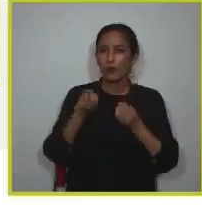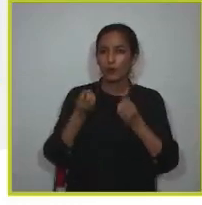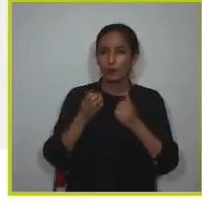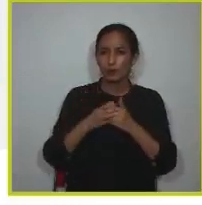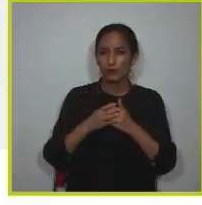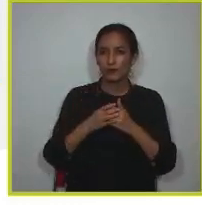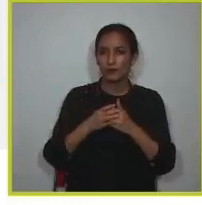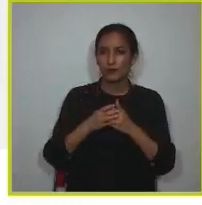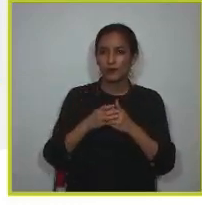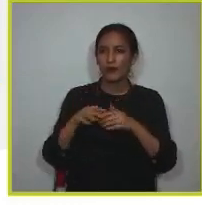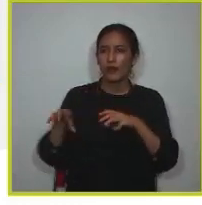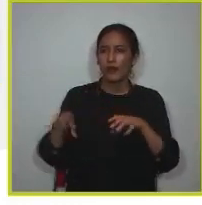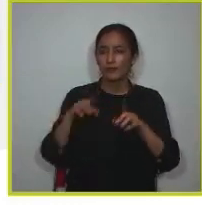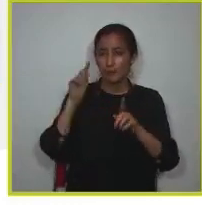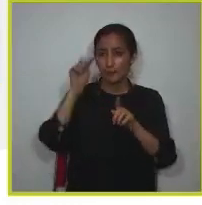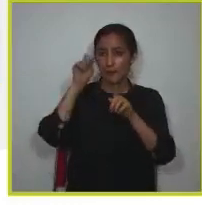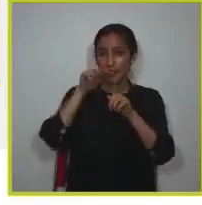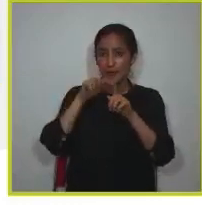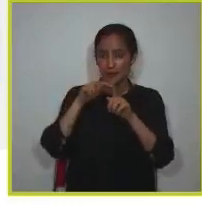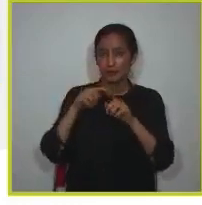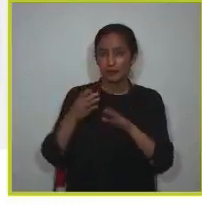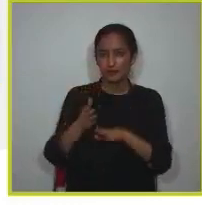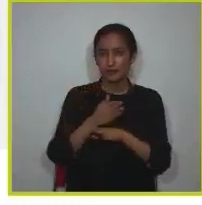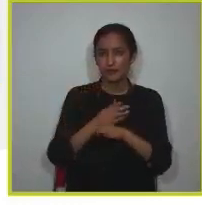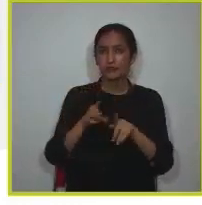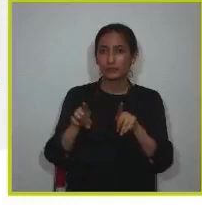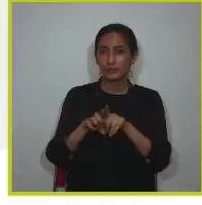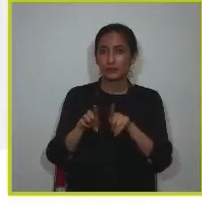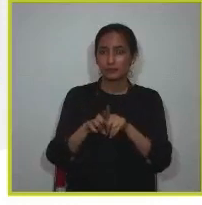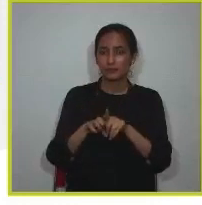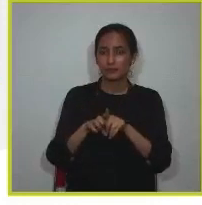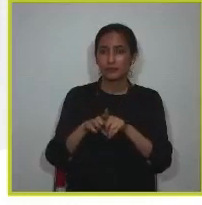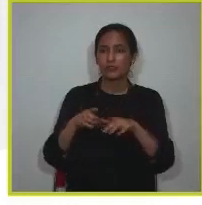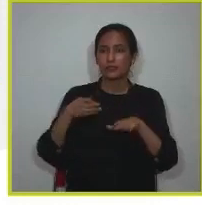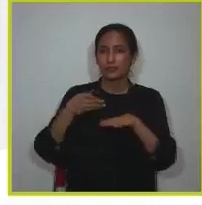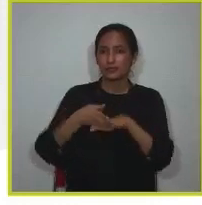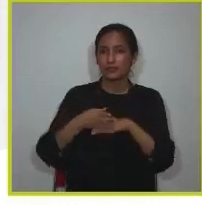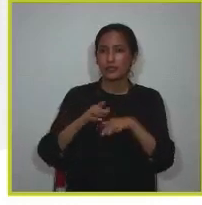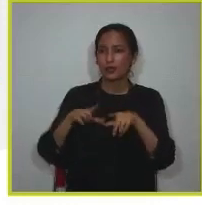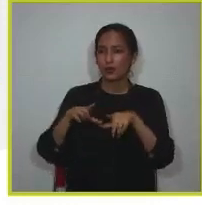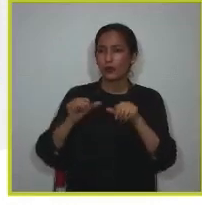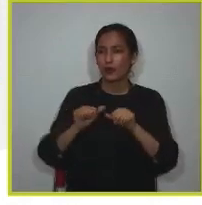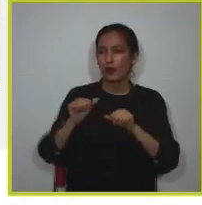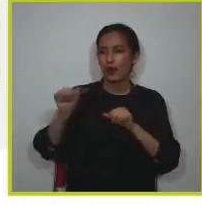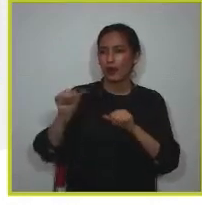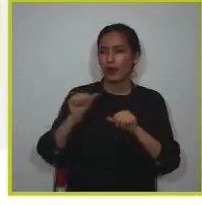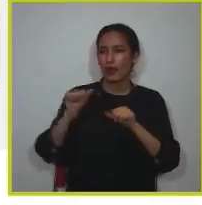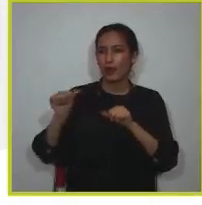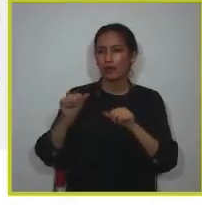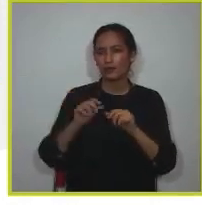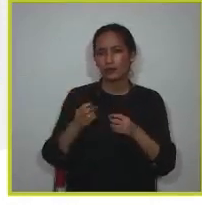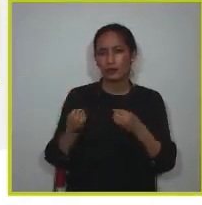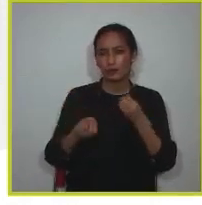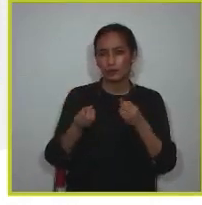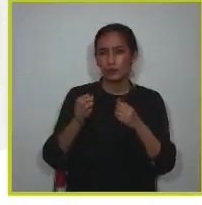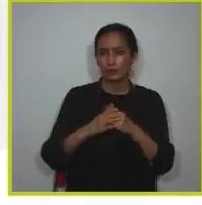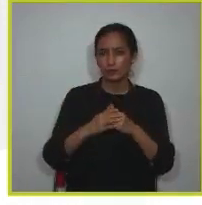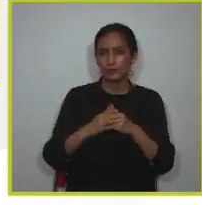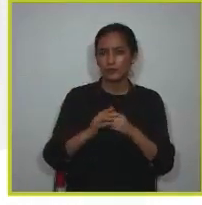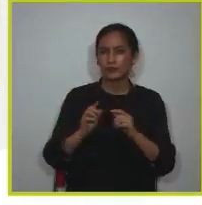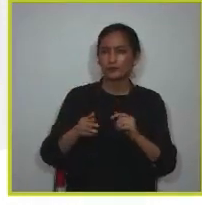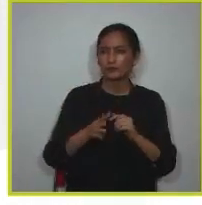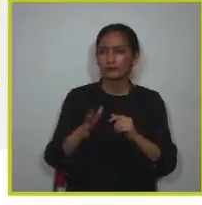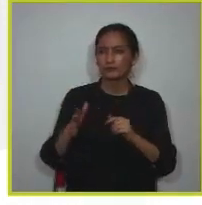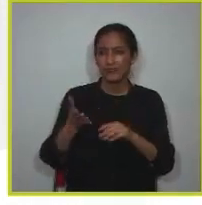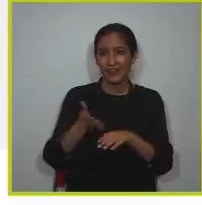lograr los objetivos que se habían planteado y sobre todo el ingreso a territorio de comunidades tan alejadas de las